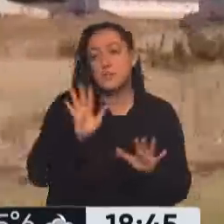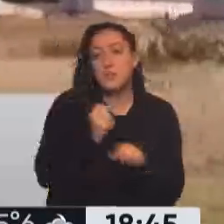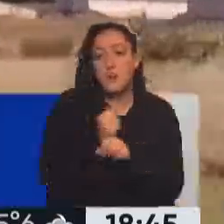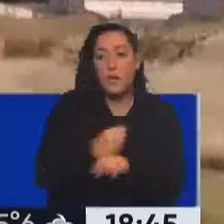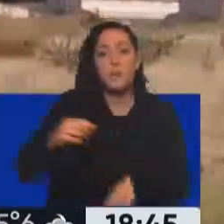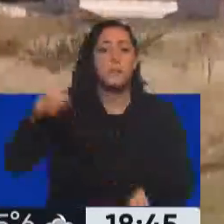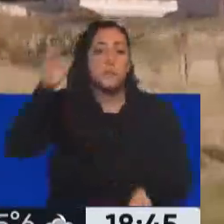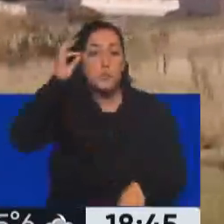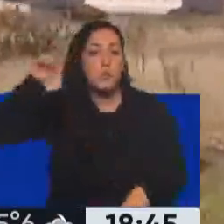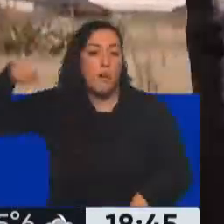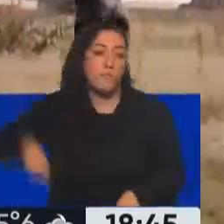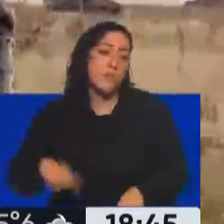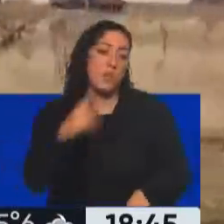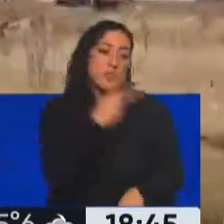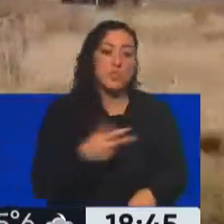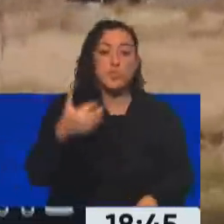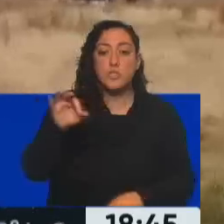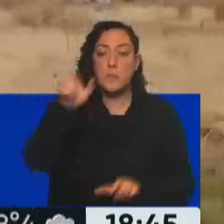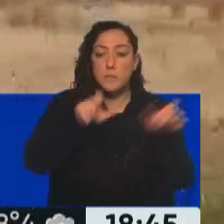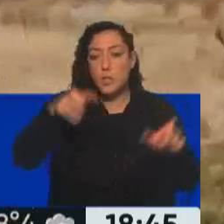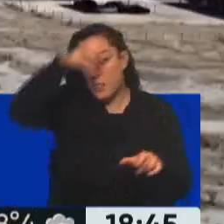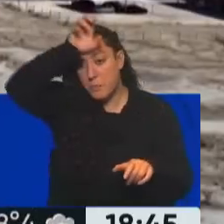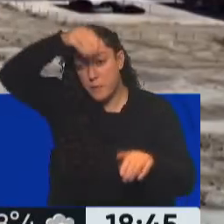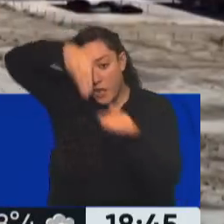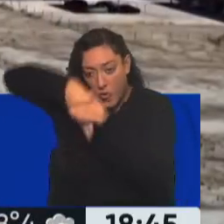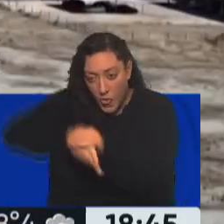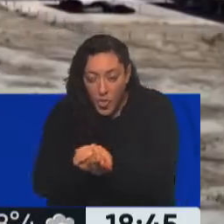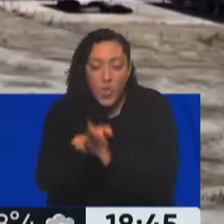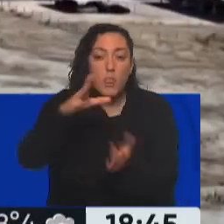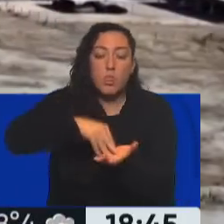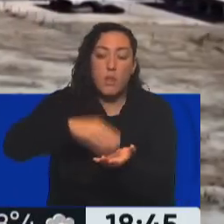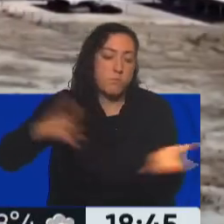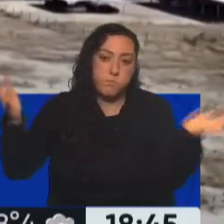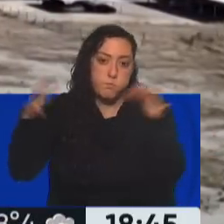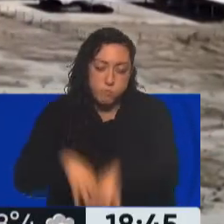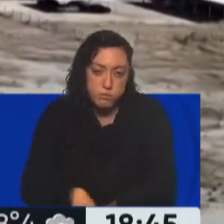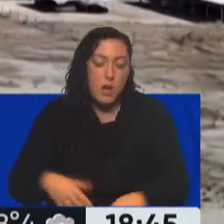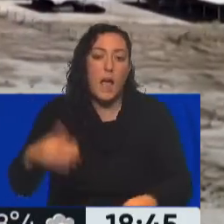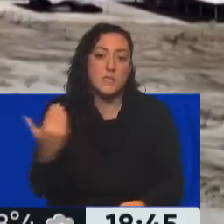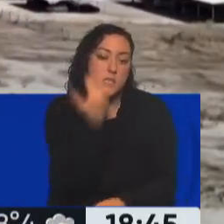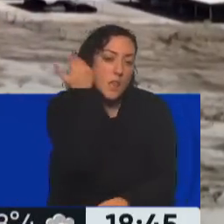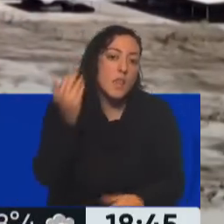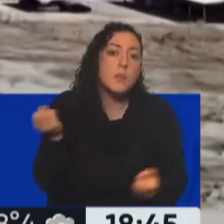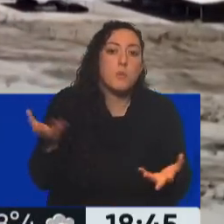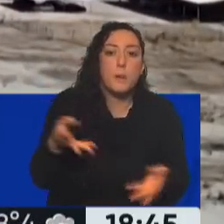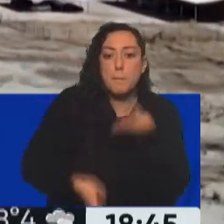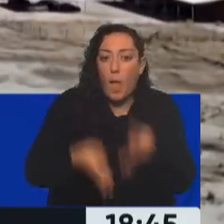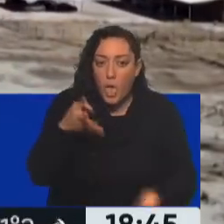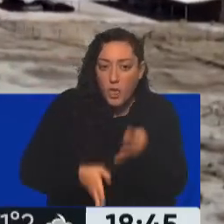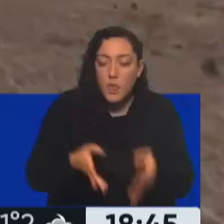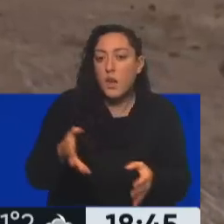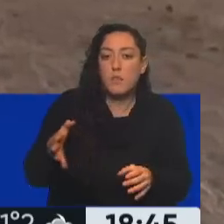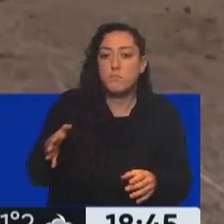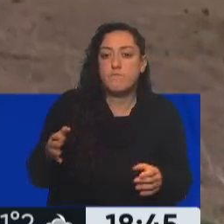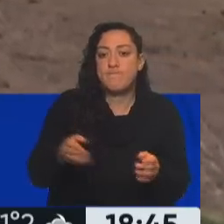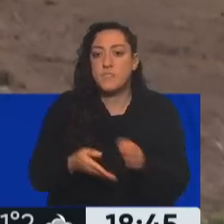Sudáfrica. 260 mineros quedaron atrapados bajo tierra. El accidente habría ocurrido por un desperfecto en las maquinarias. La empresa